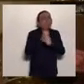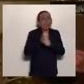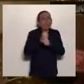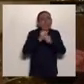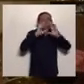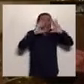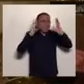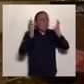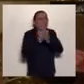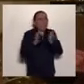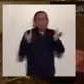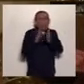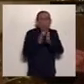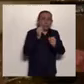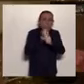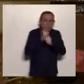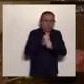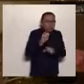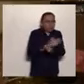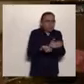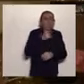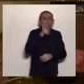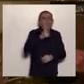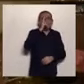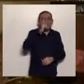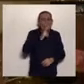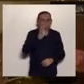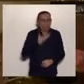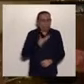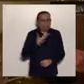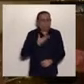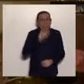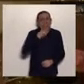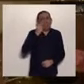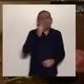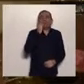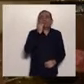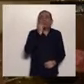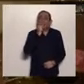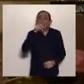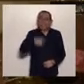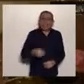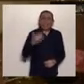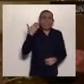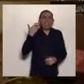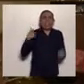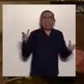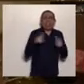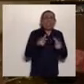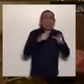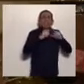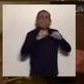reino. Recién citábamos al Papa Francisco, que sacó un hermoso mensaje para esta jornada